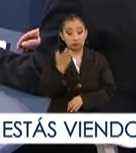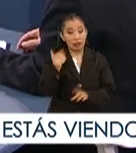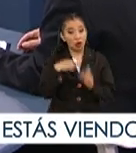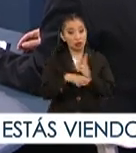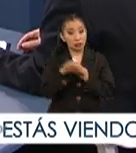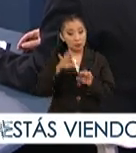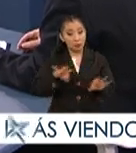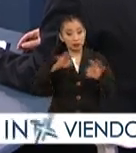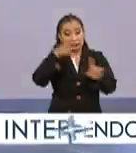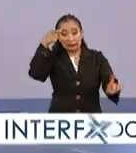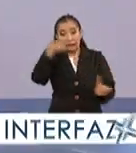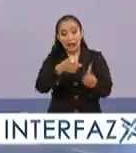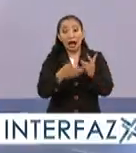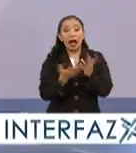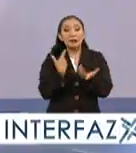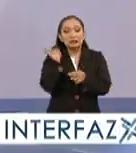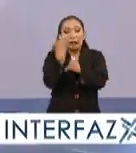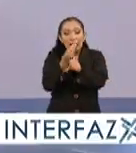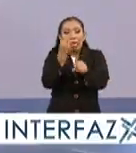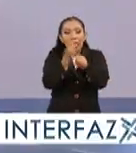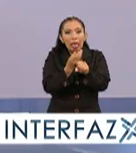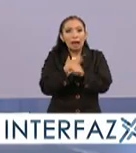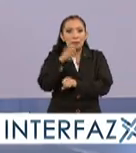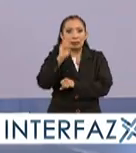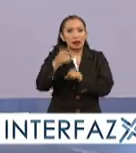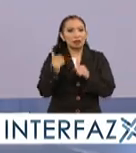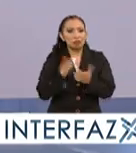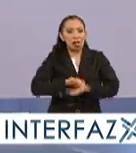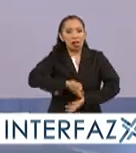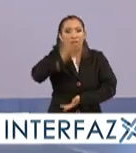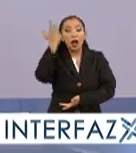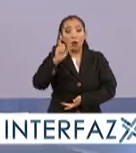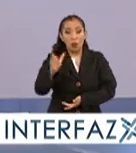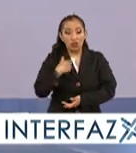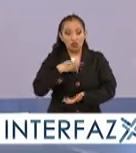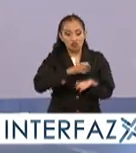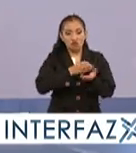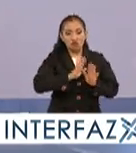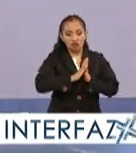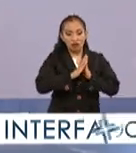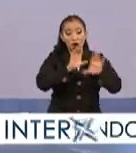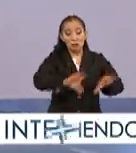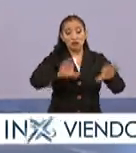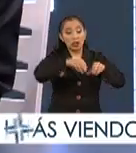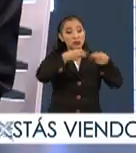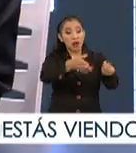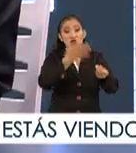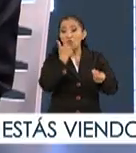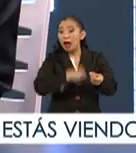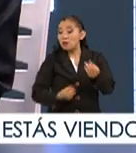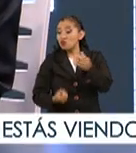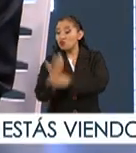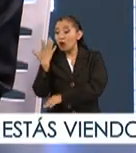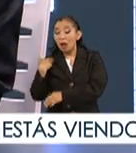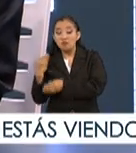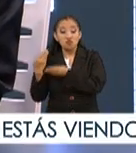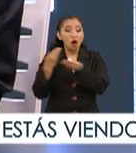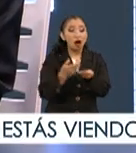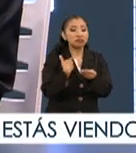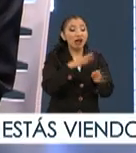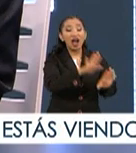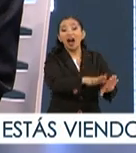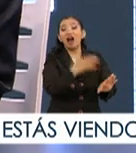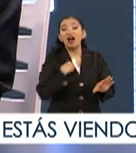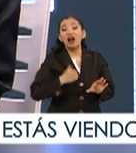muy importante porque a veces el mantenimiento resulta que hace por los eso equipos cuando se obsoletos. distribuyen equipos y si no se tiene la actualización, pues